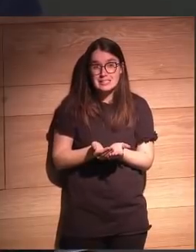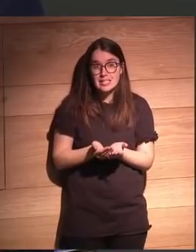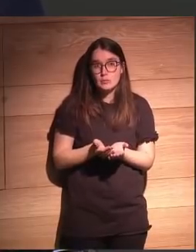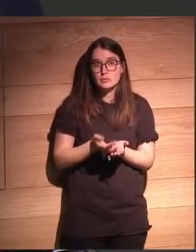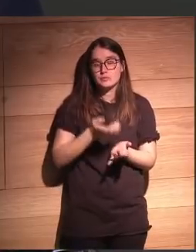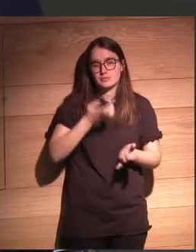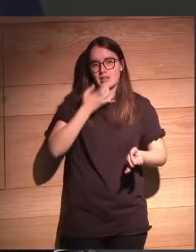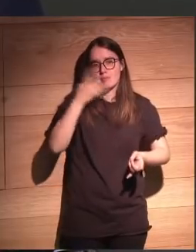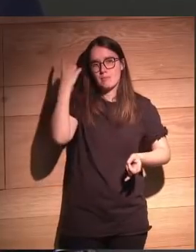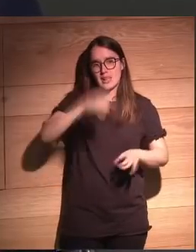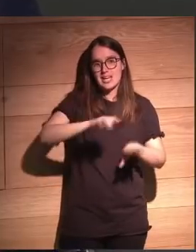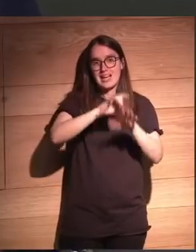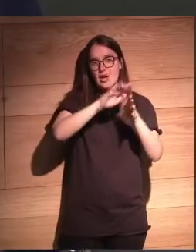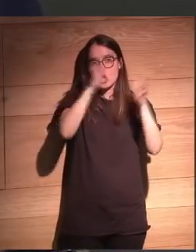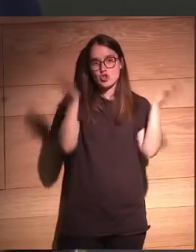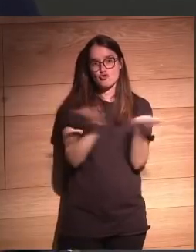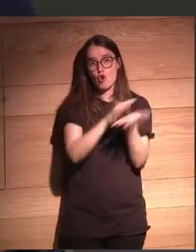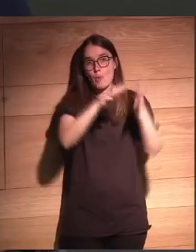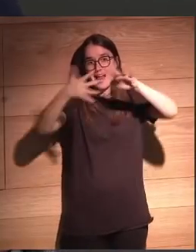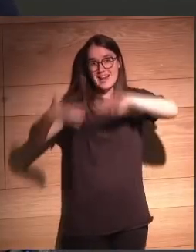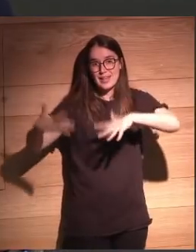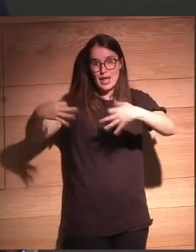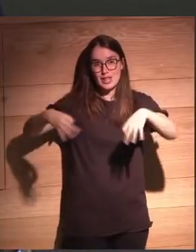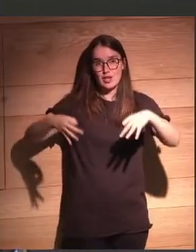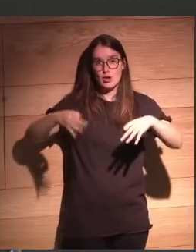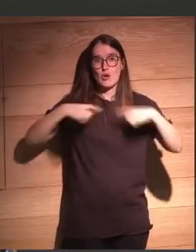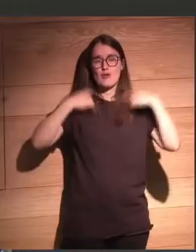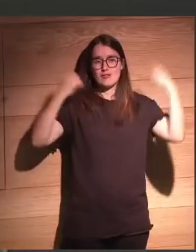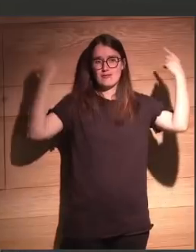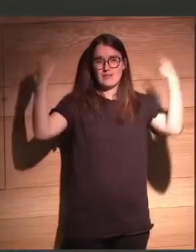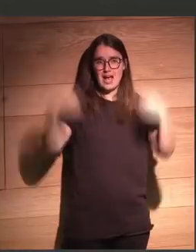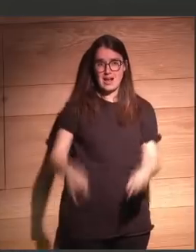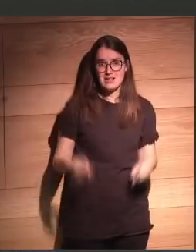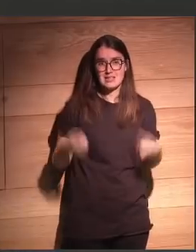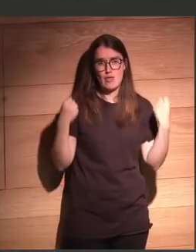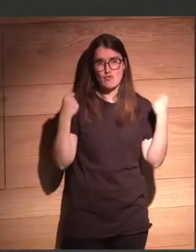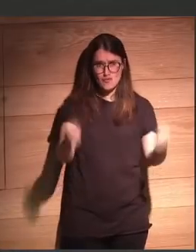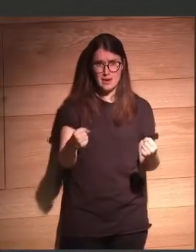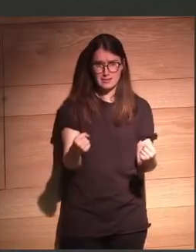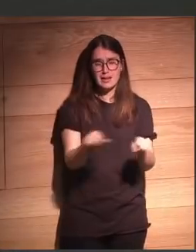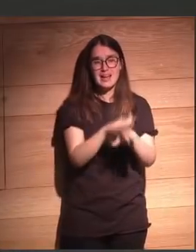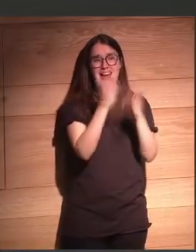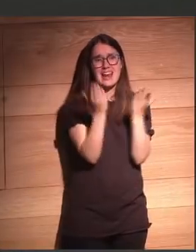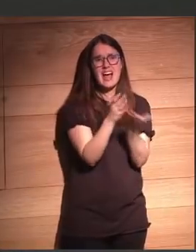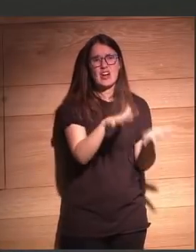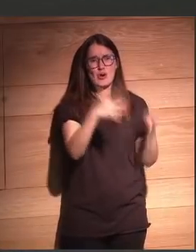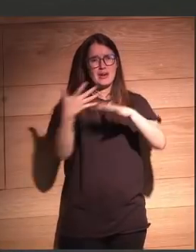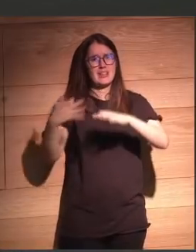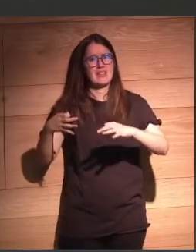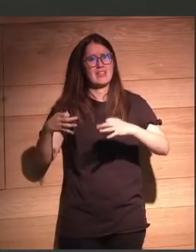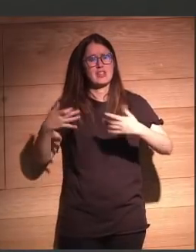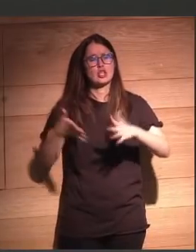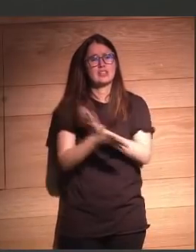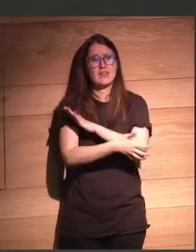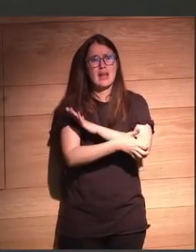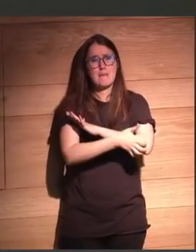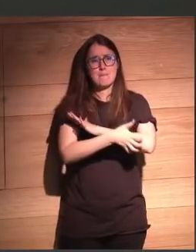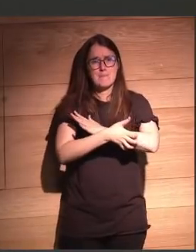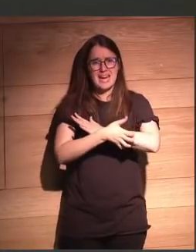estas alturas que la globalización ha fracasado estrepitosamente y que la globalización no es más que la